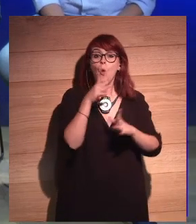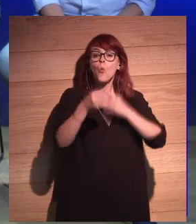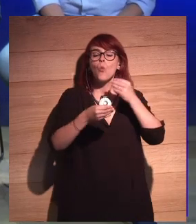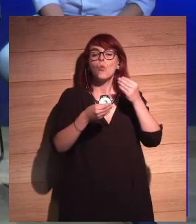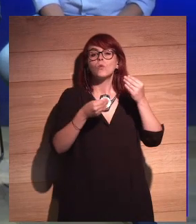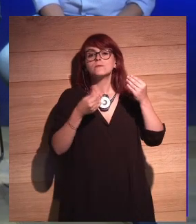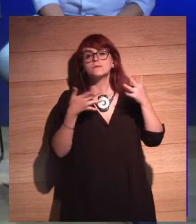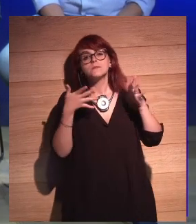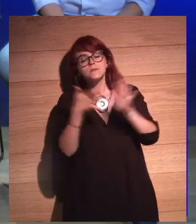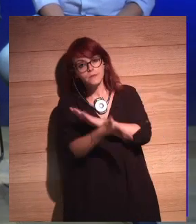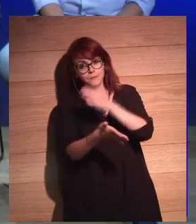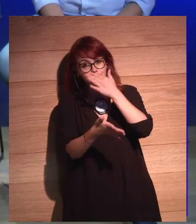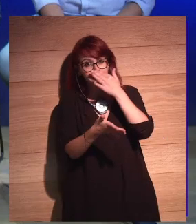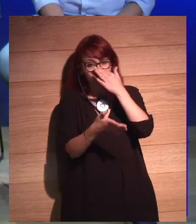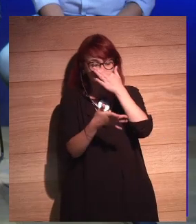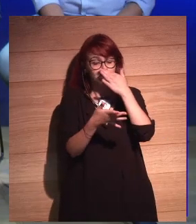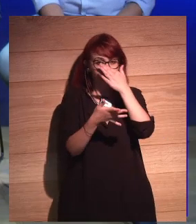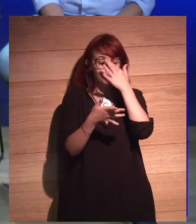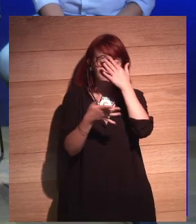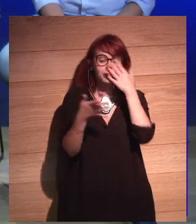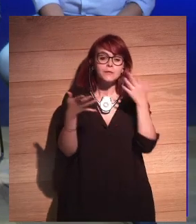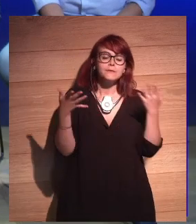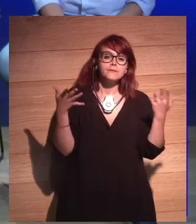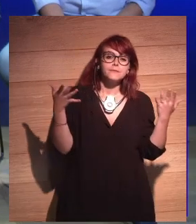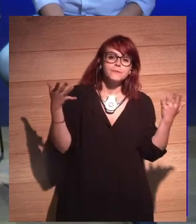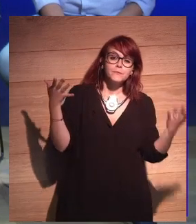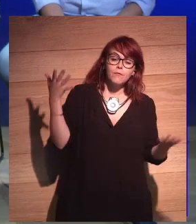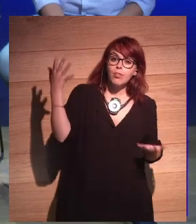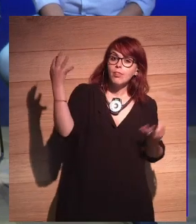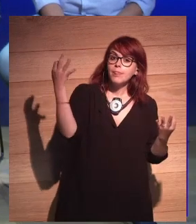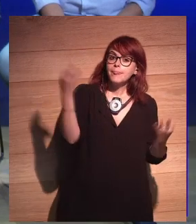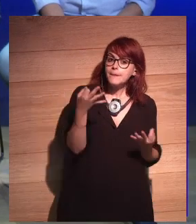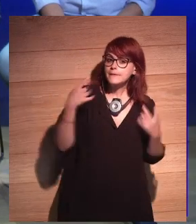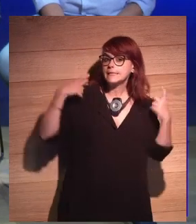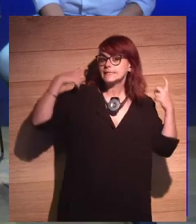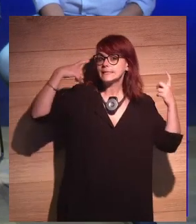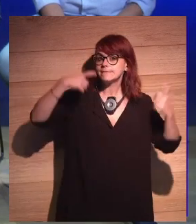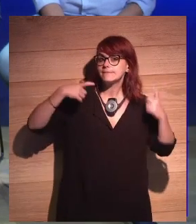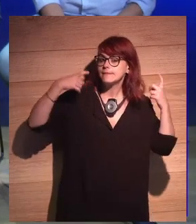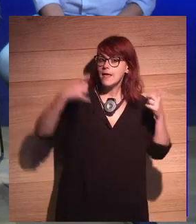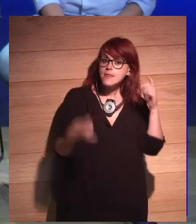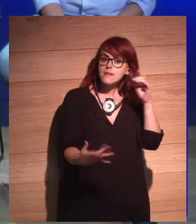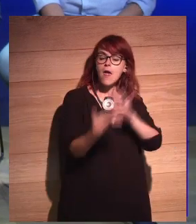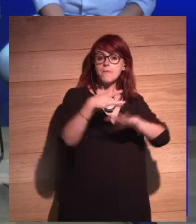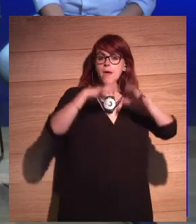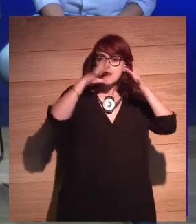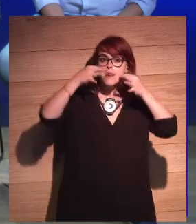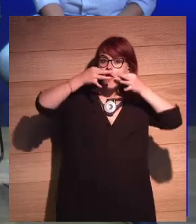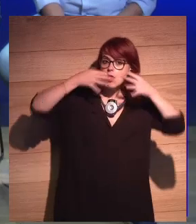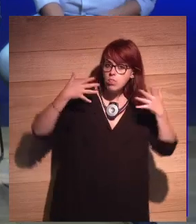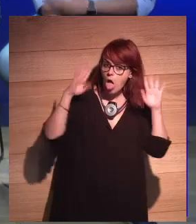utilízalas. No puede ser intentar crear nuestra propia realidad en lugar